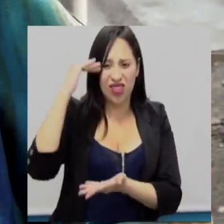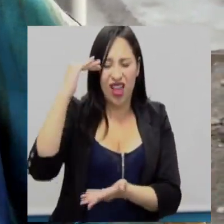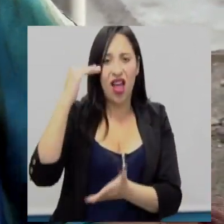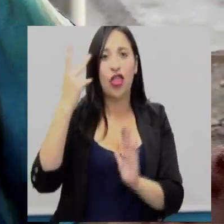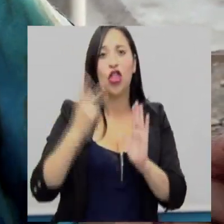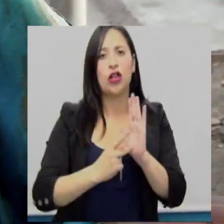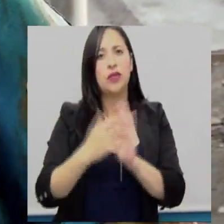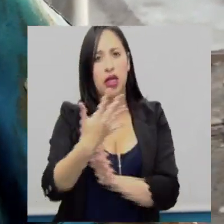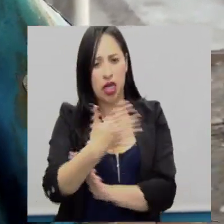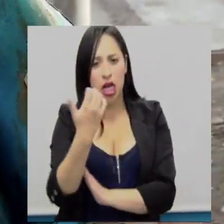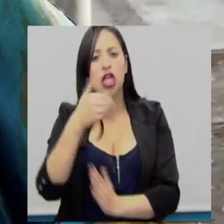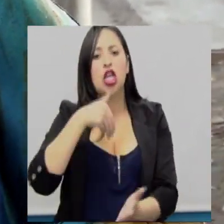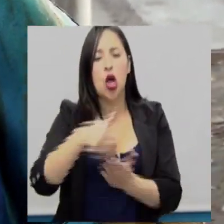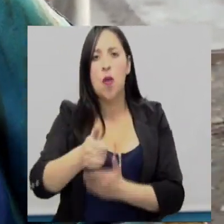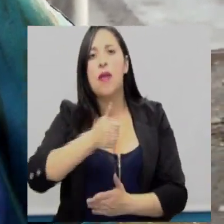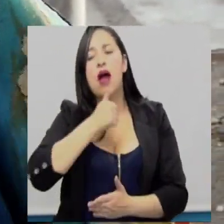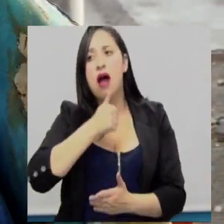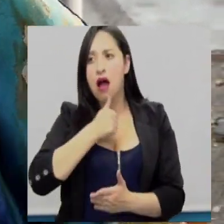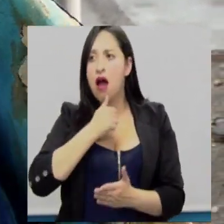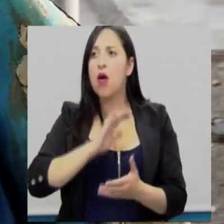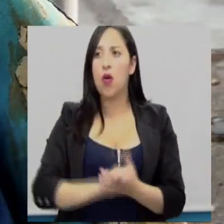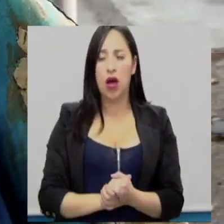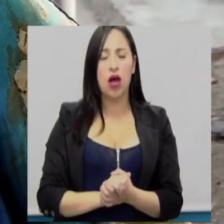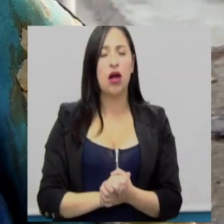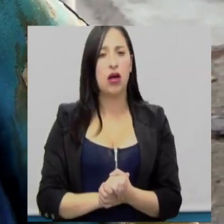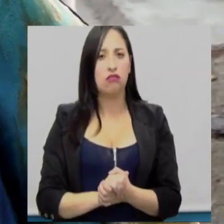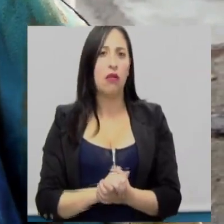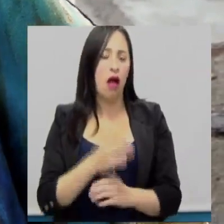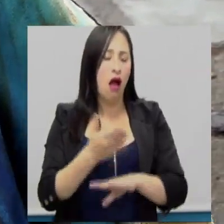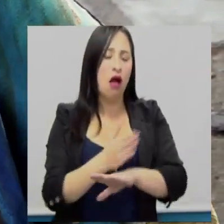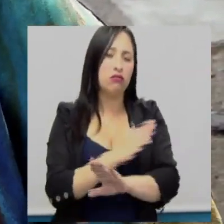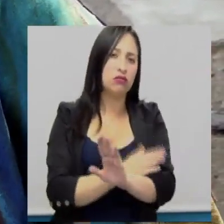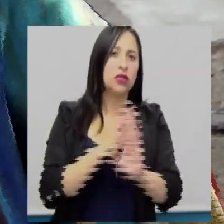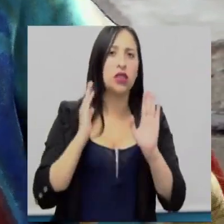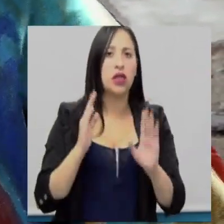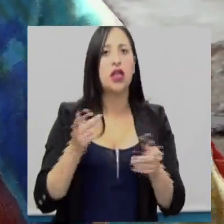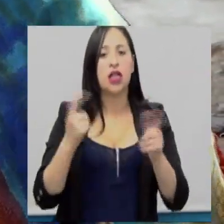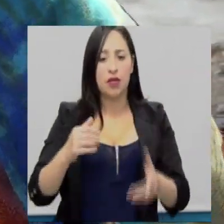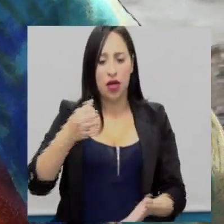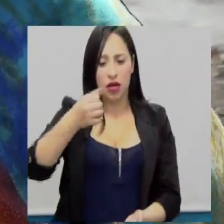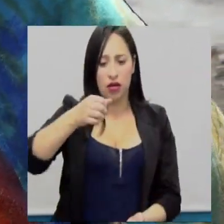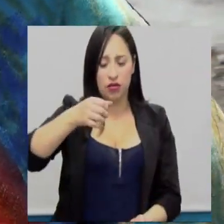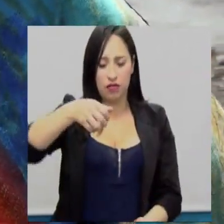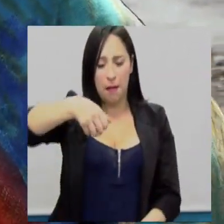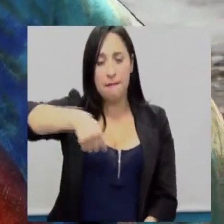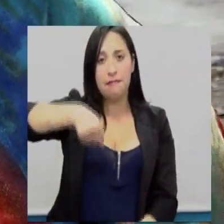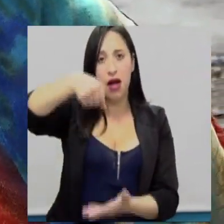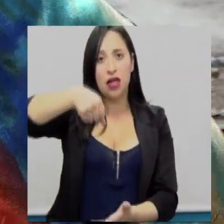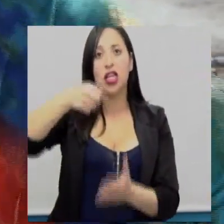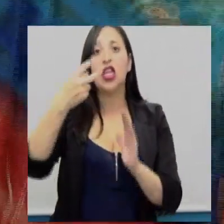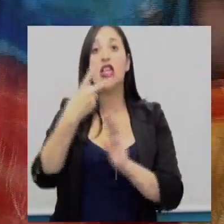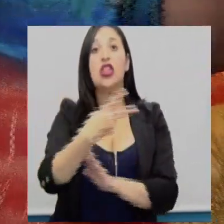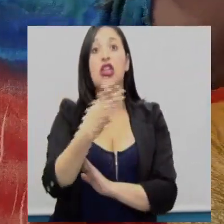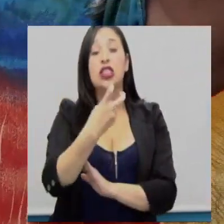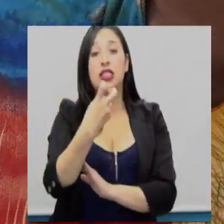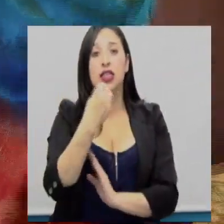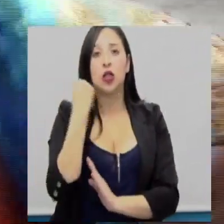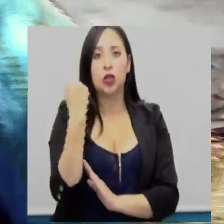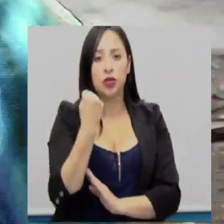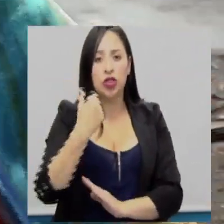paca de agua a 2.500 y ¿cómo se llama? Y también compramos los baldes acá abajo a 200 pesos. Yo vivo